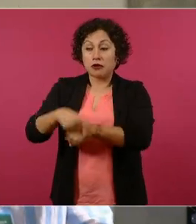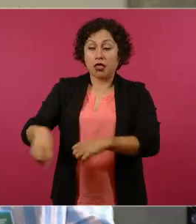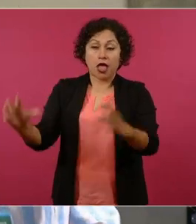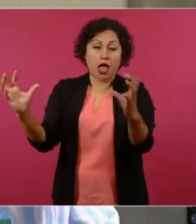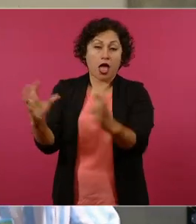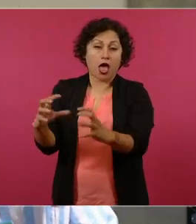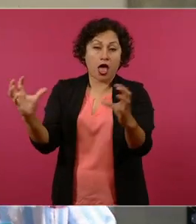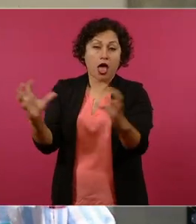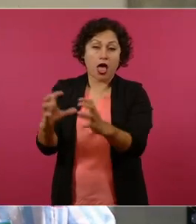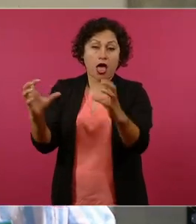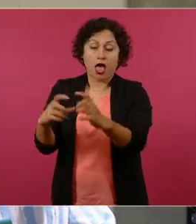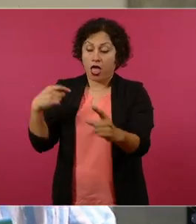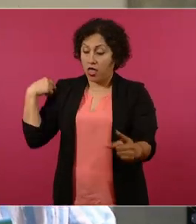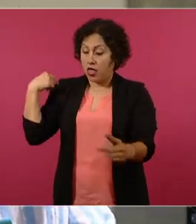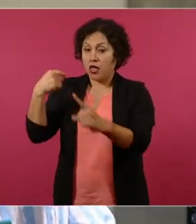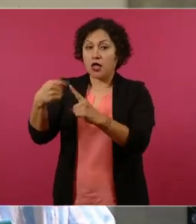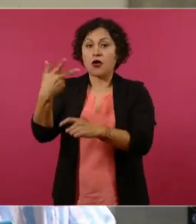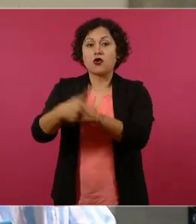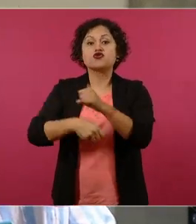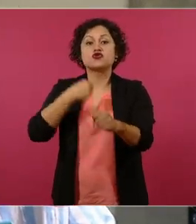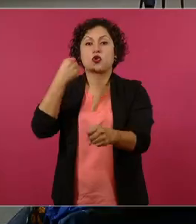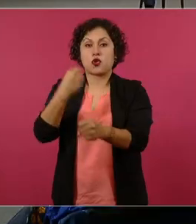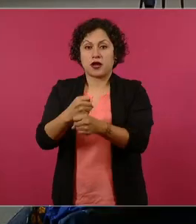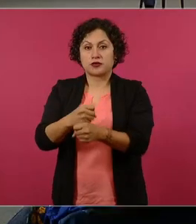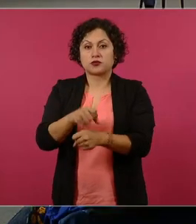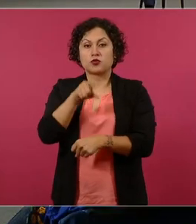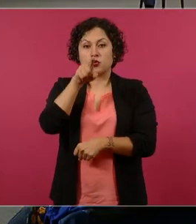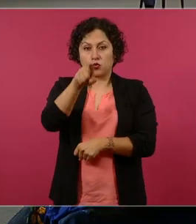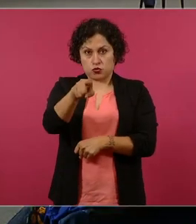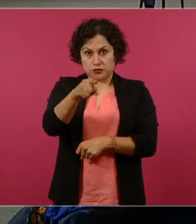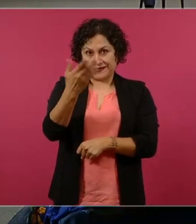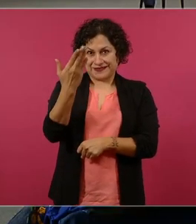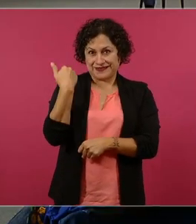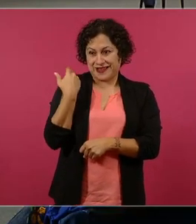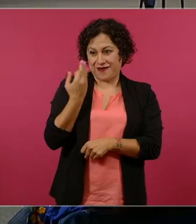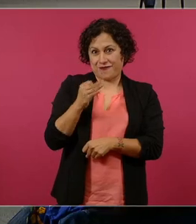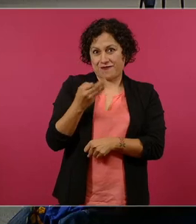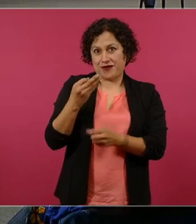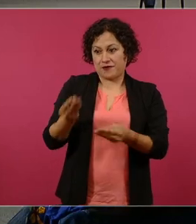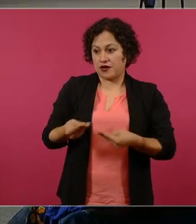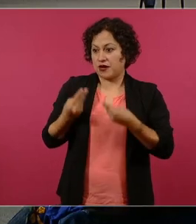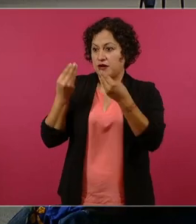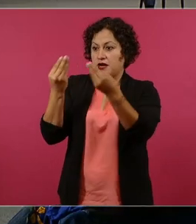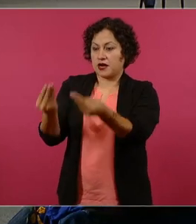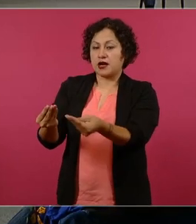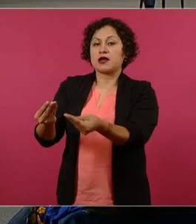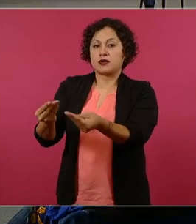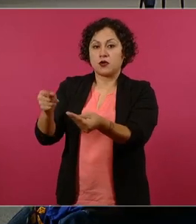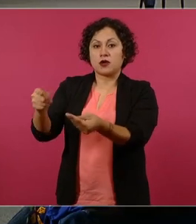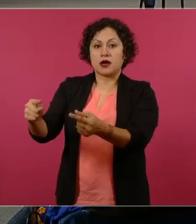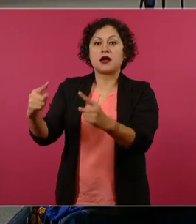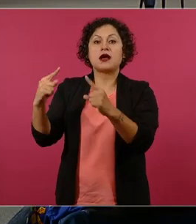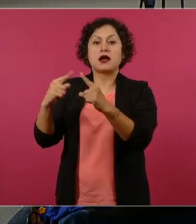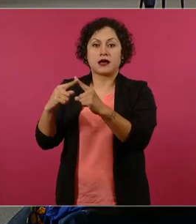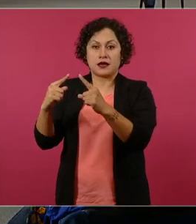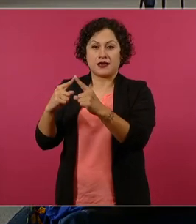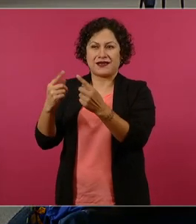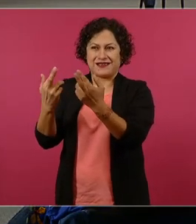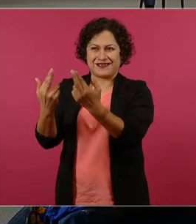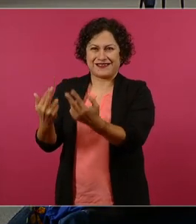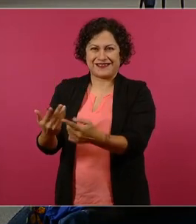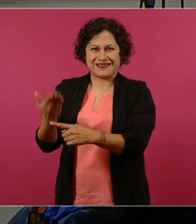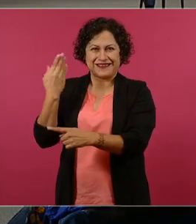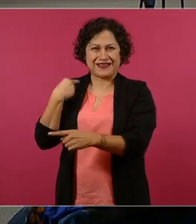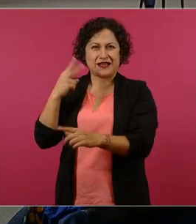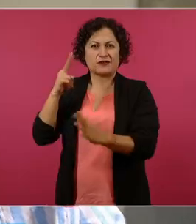años bajó mucho la tensión cuando usted en febrero entregó el certificado de reconstrucción de la parroquia destruida en el sismo de